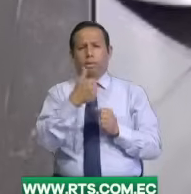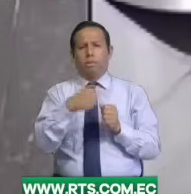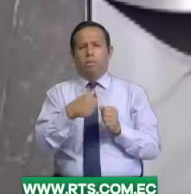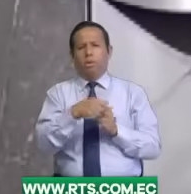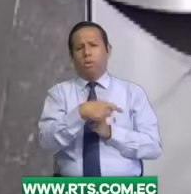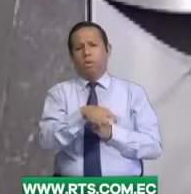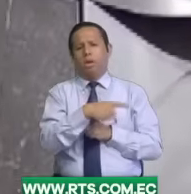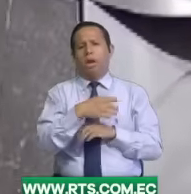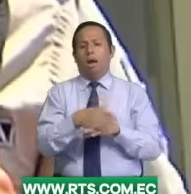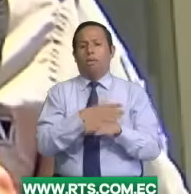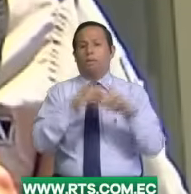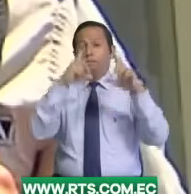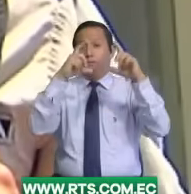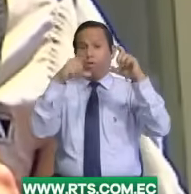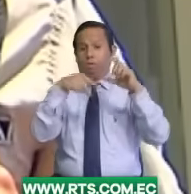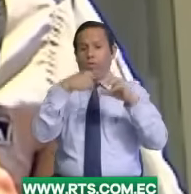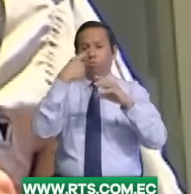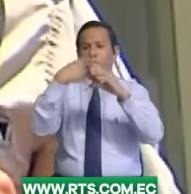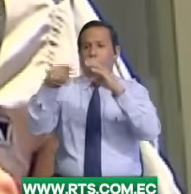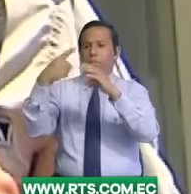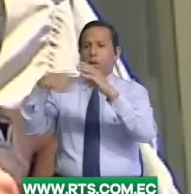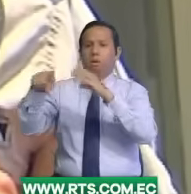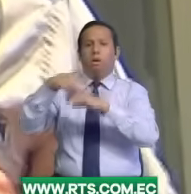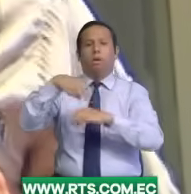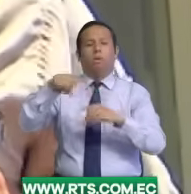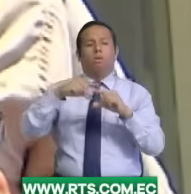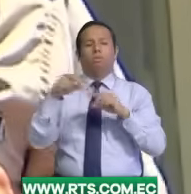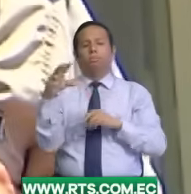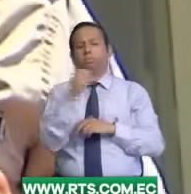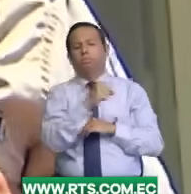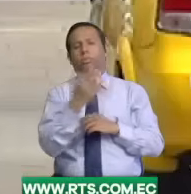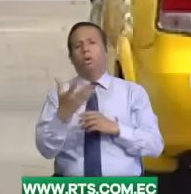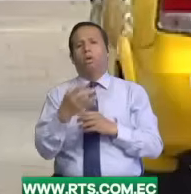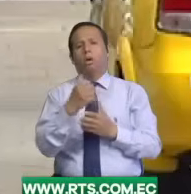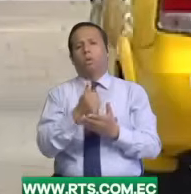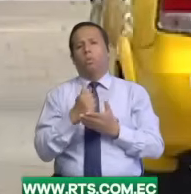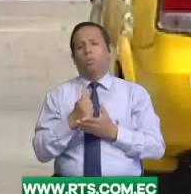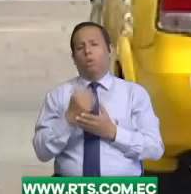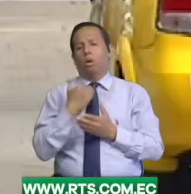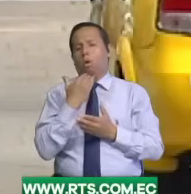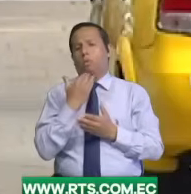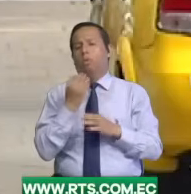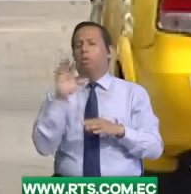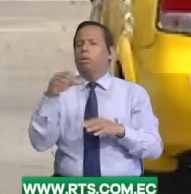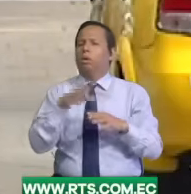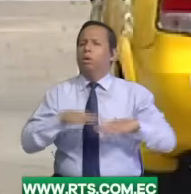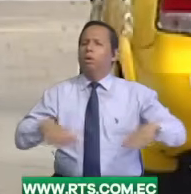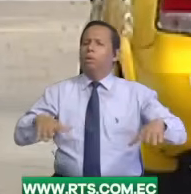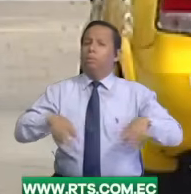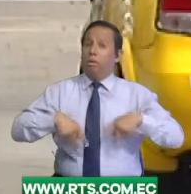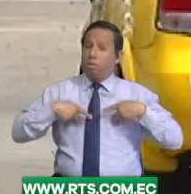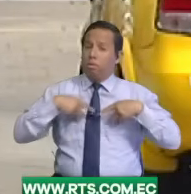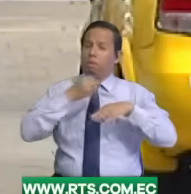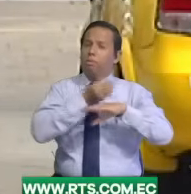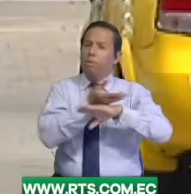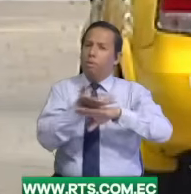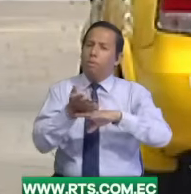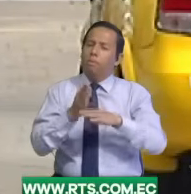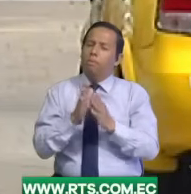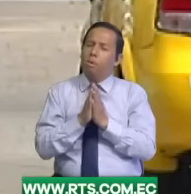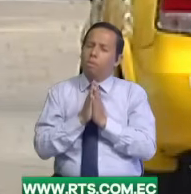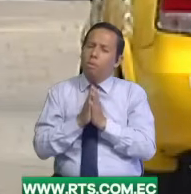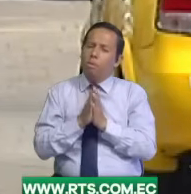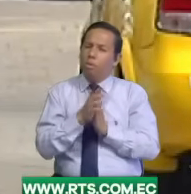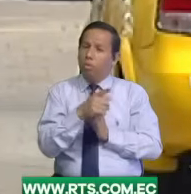a las unidades investigativas para que nos puedan ayudar a localizar a esta persona. Y dar recomendaciones a la ciudadanía. Verifiquen que